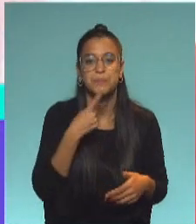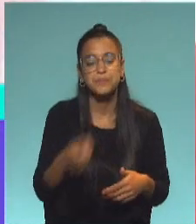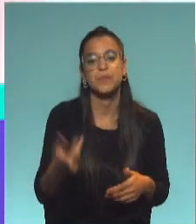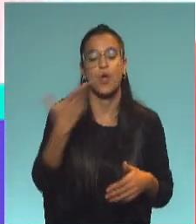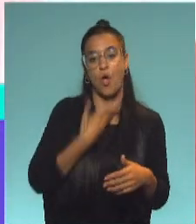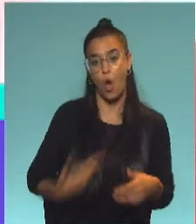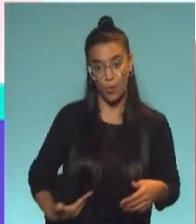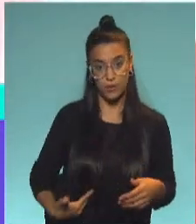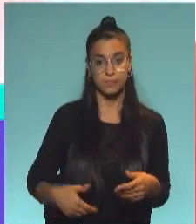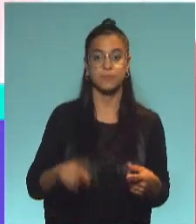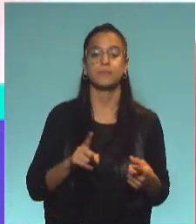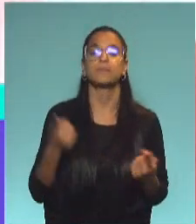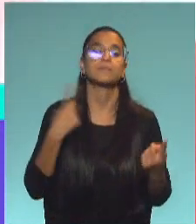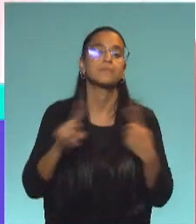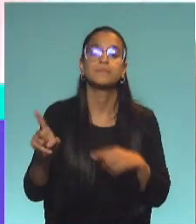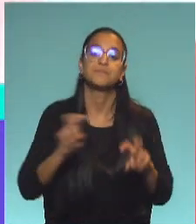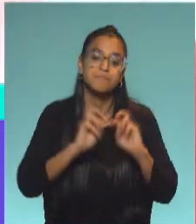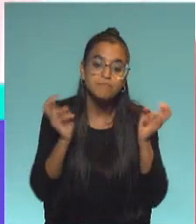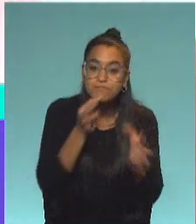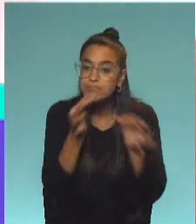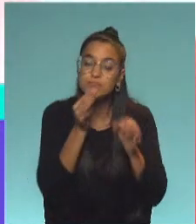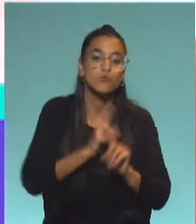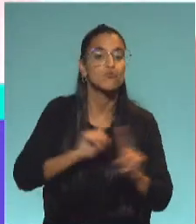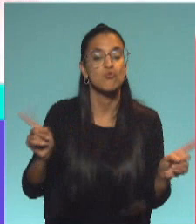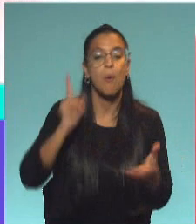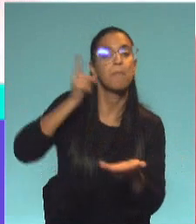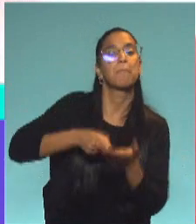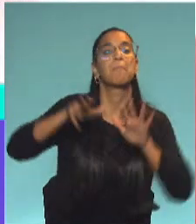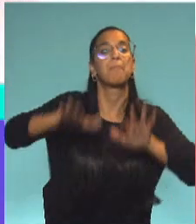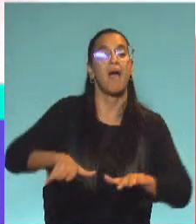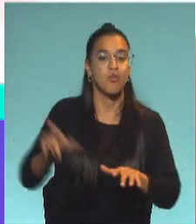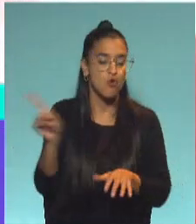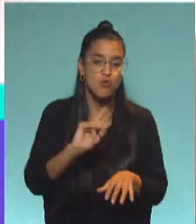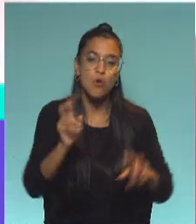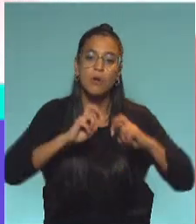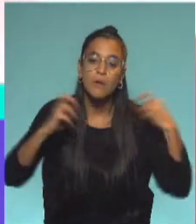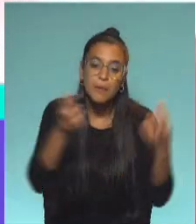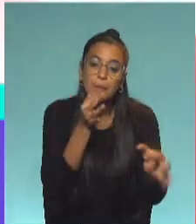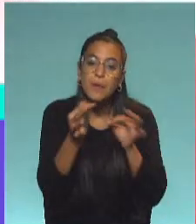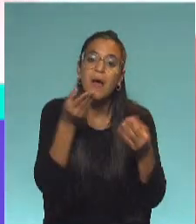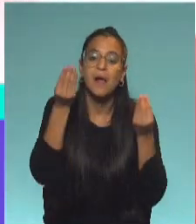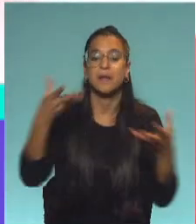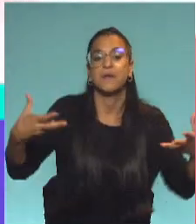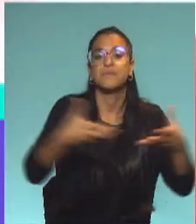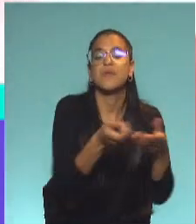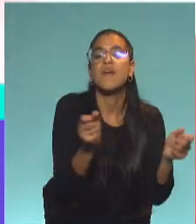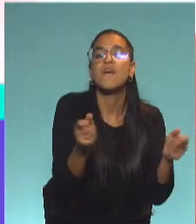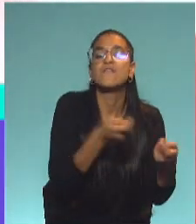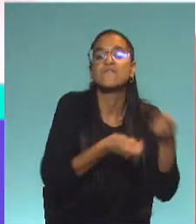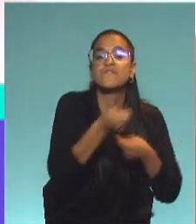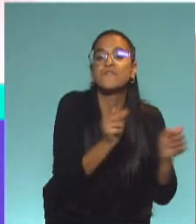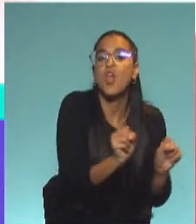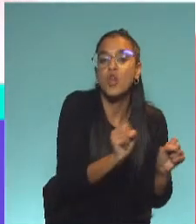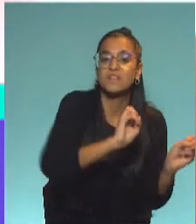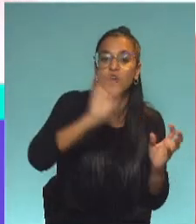el gobierno, pero no con la mesa de enlace, que es la que decretó el paro. Se sienta por un lado con los frigoríficos